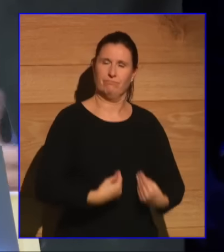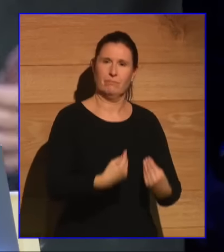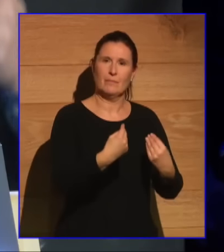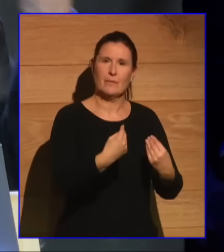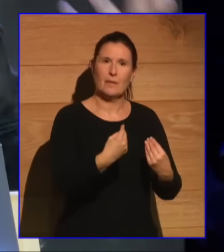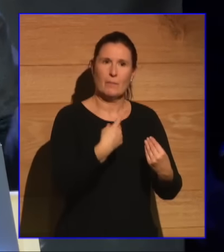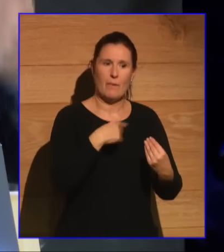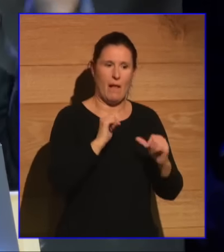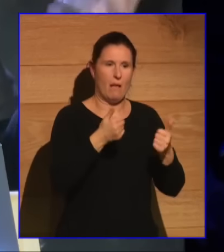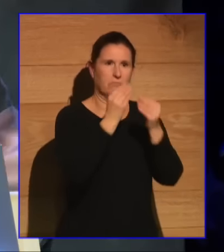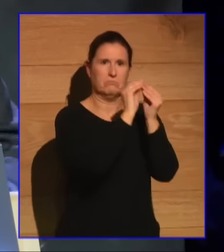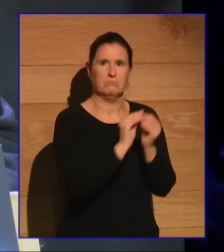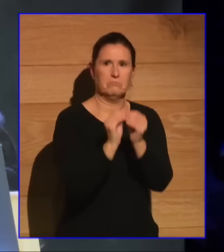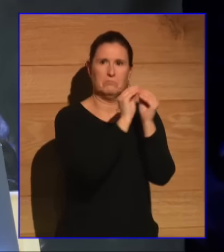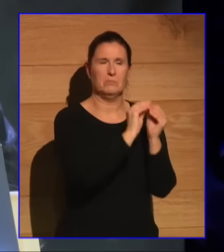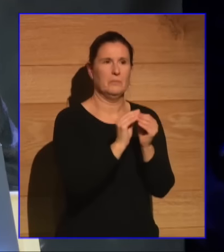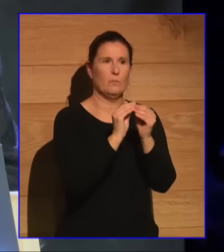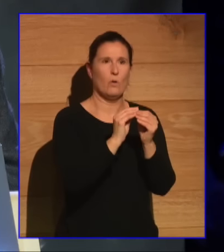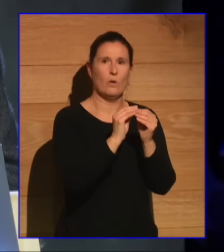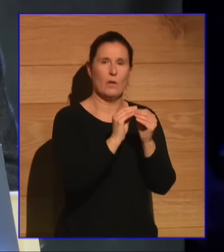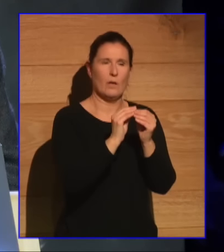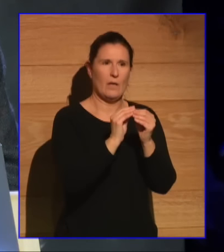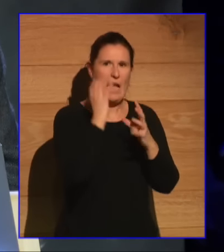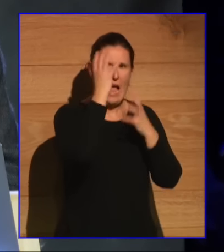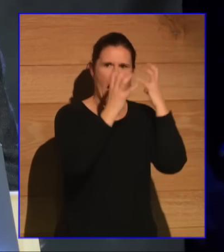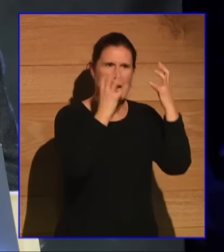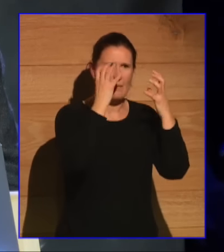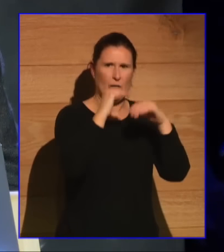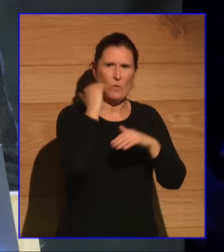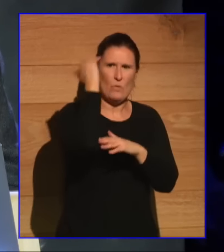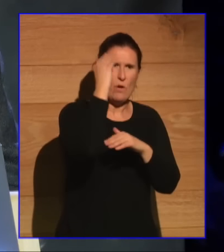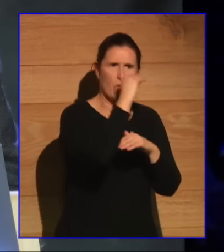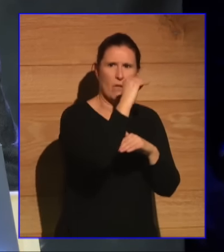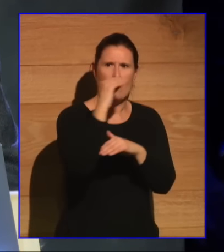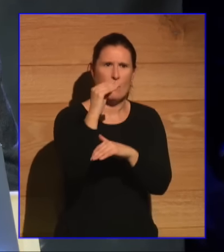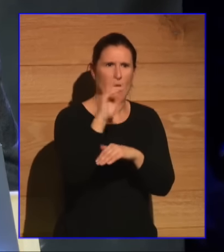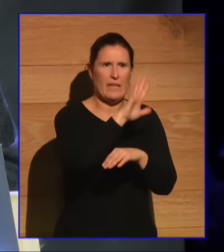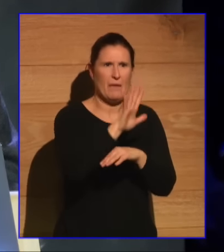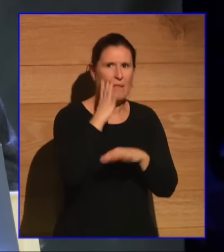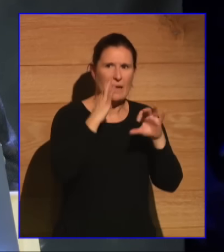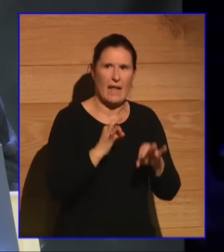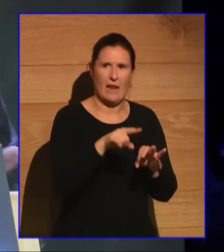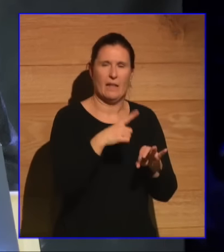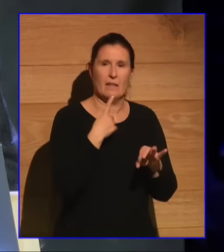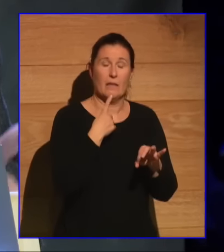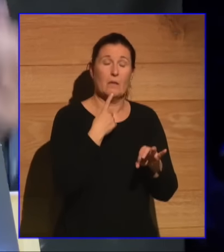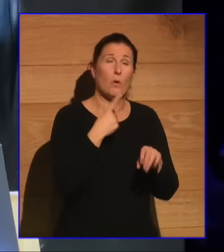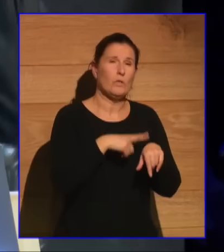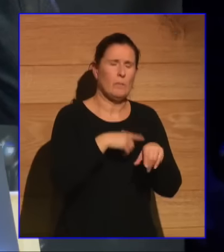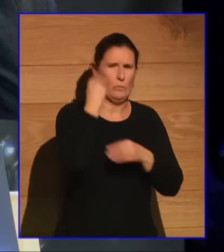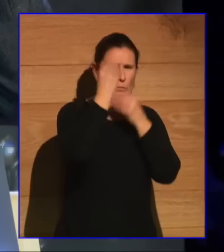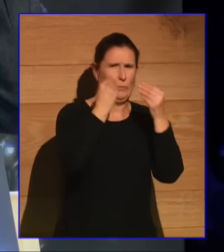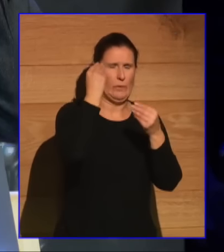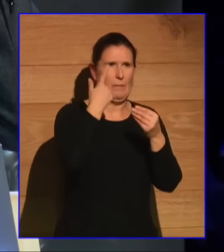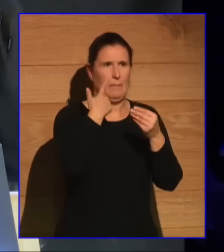para poder abordar la creación de estos animales gigantes. Y durante mucho tiempo se pensó que sería una combinación